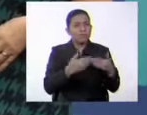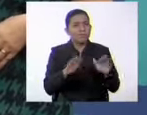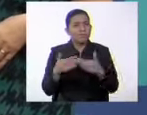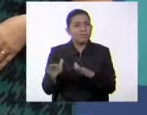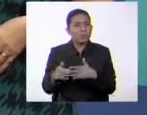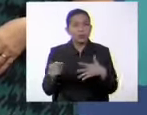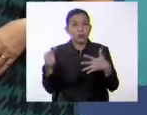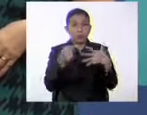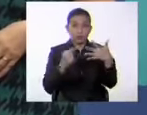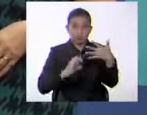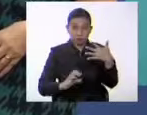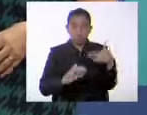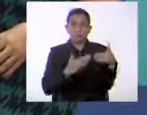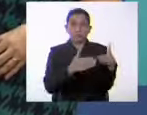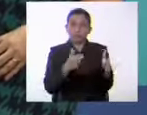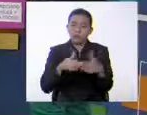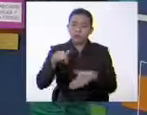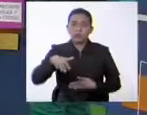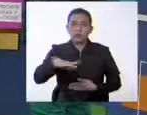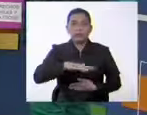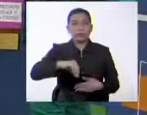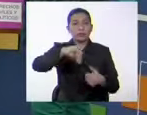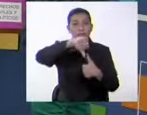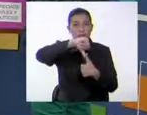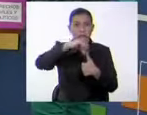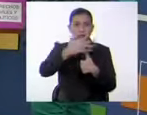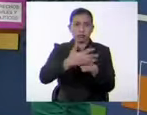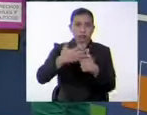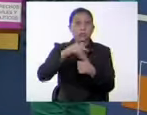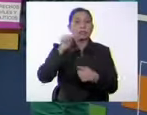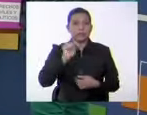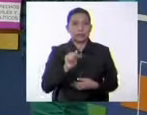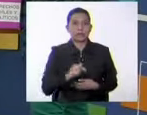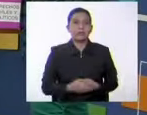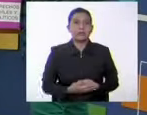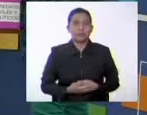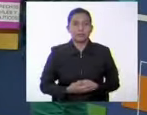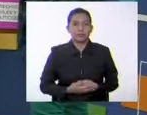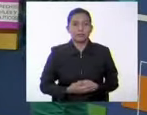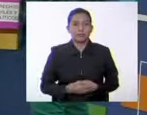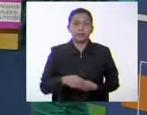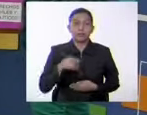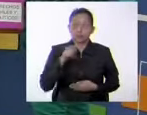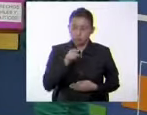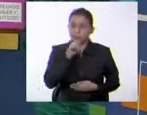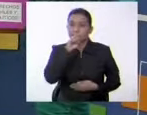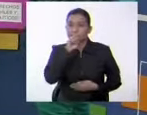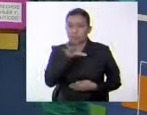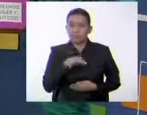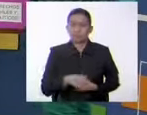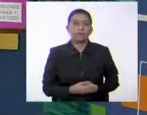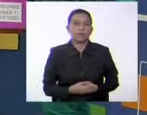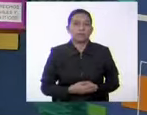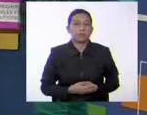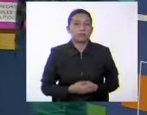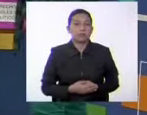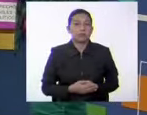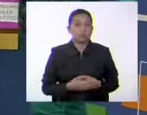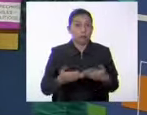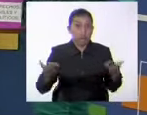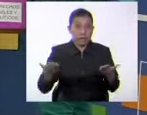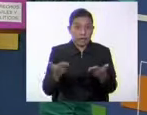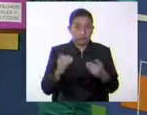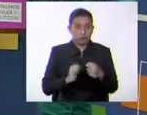constituciones de cada uno de los estados de Centroamérica, están ahí. Hay una cosita que hay que decir: cuando se construye la